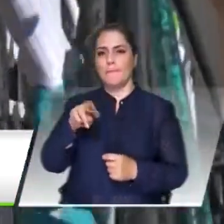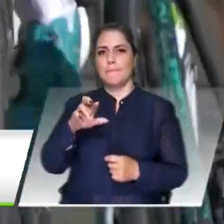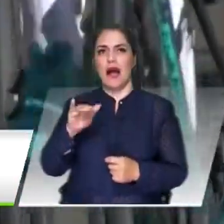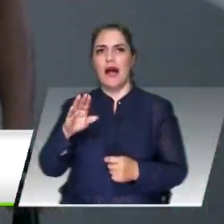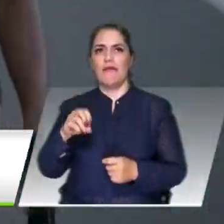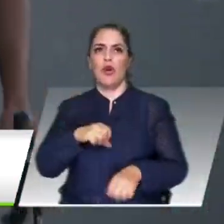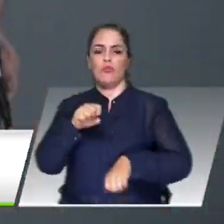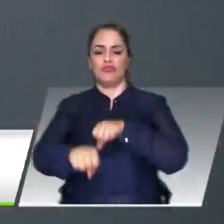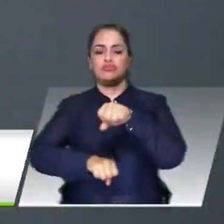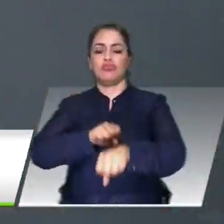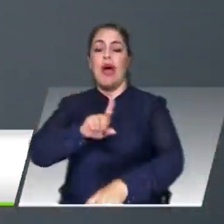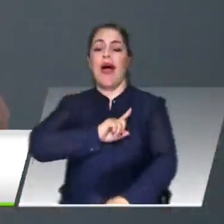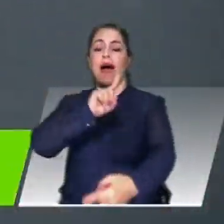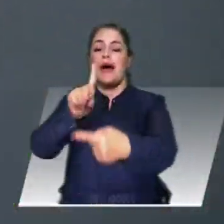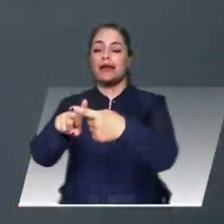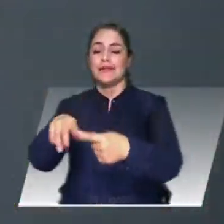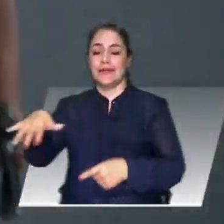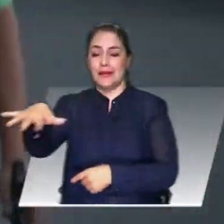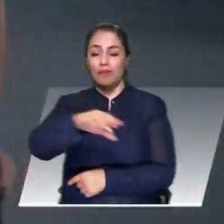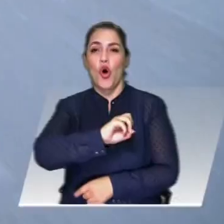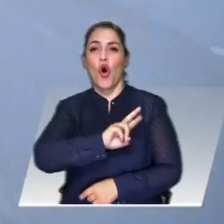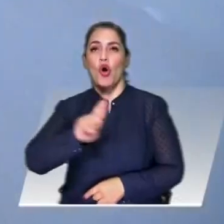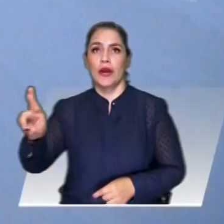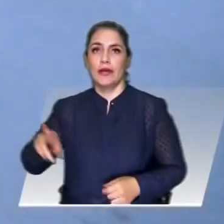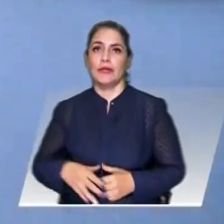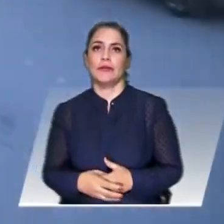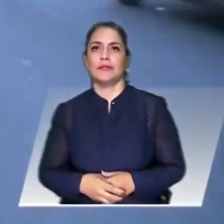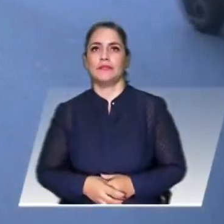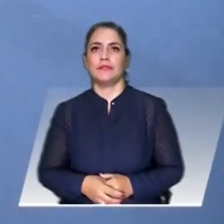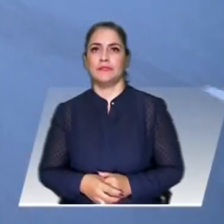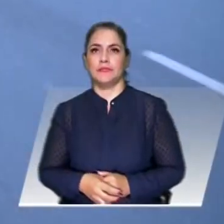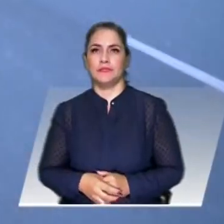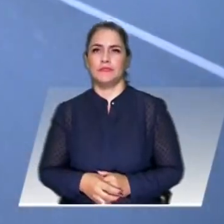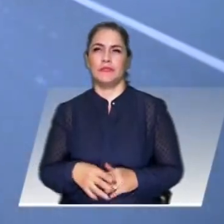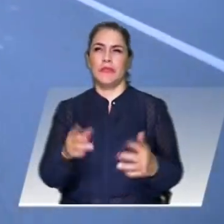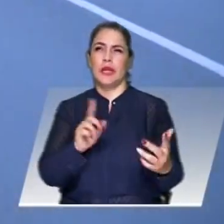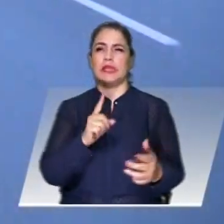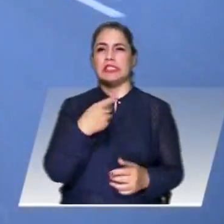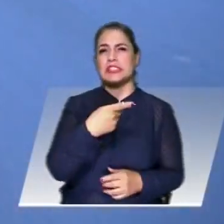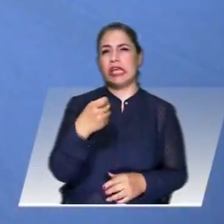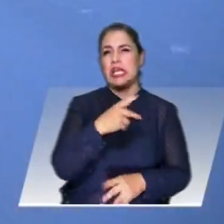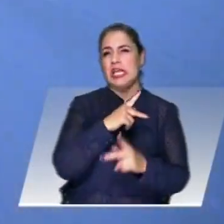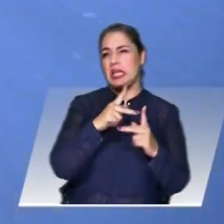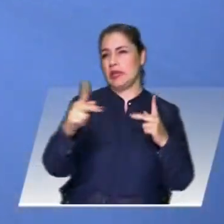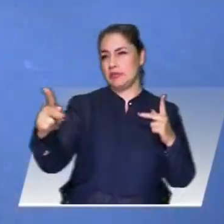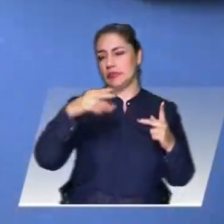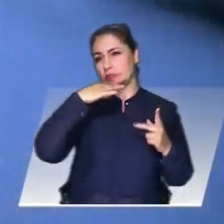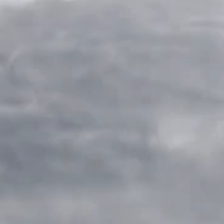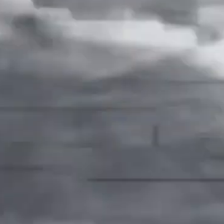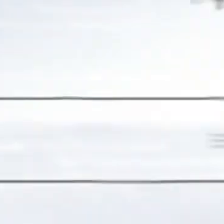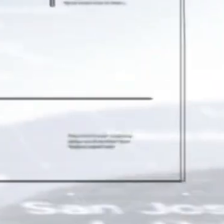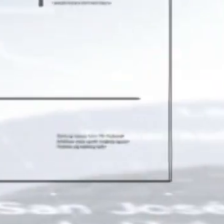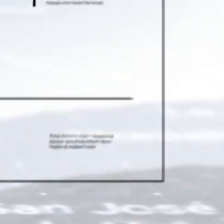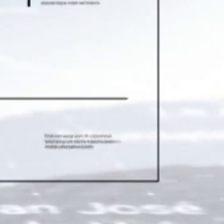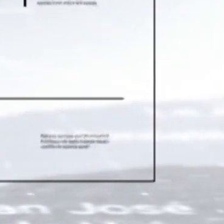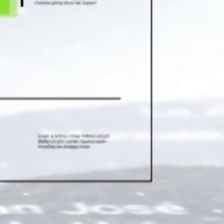en bicicleta hasta este Municipio del oriente de antioqueño ubicado a unos 100 kilómetros de Medellín